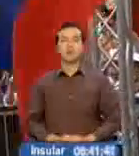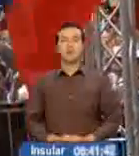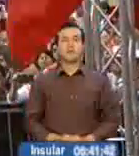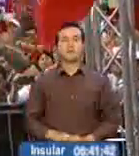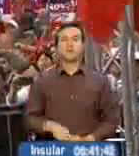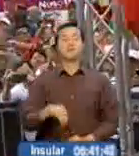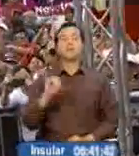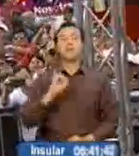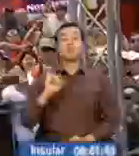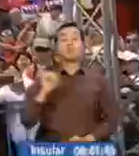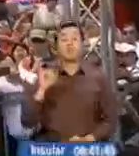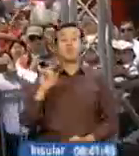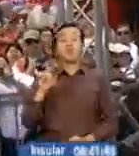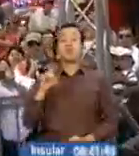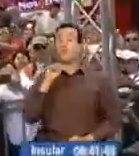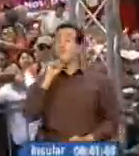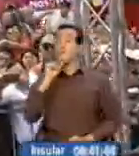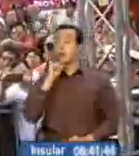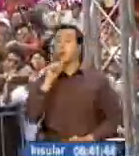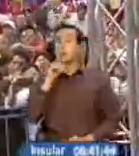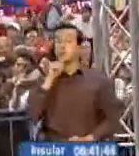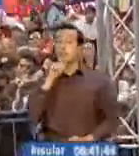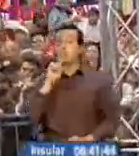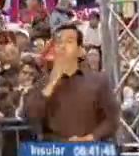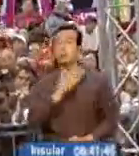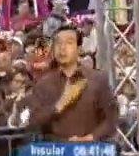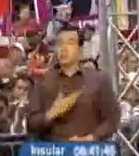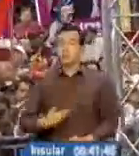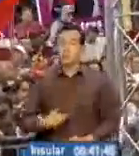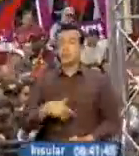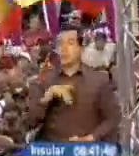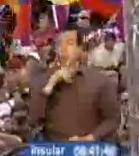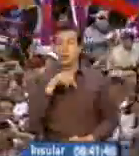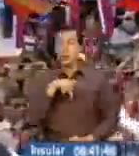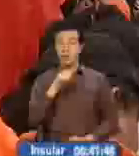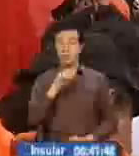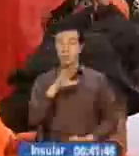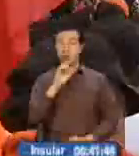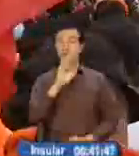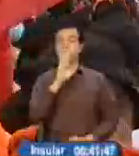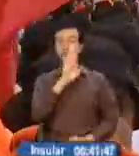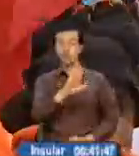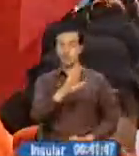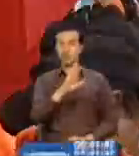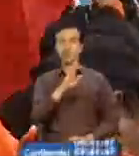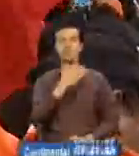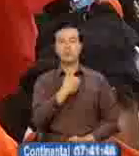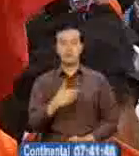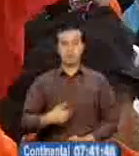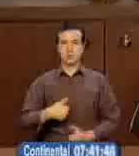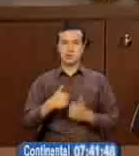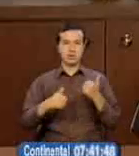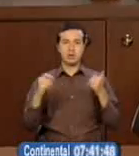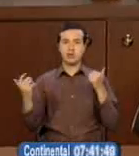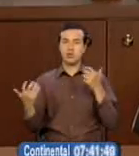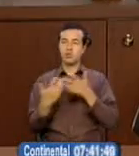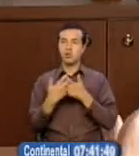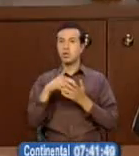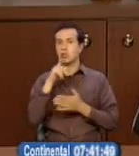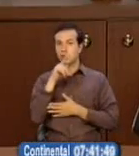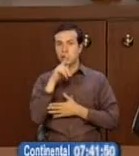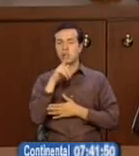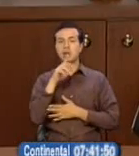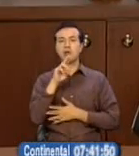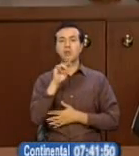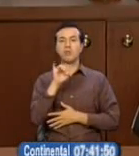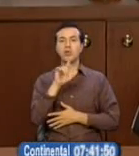izquierda democrática tampoco ha definido su binomio. Paco Moncayo es el candidato a la presidencia y quien lo acompañe será su decisión. Así lo explica